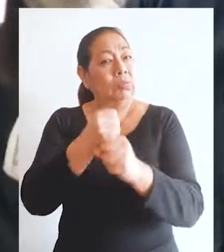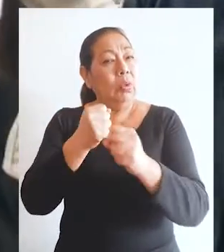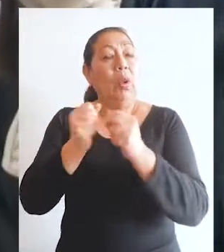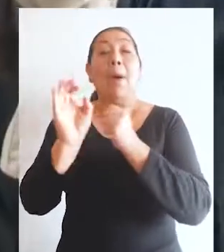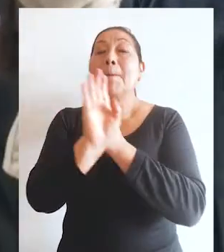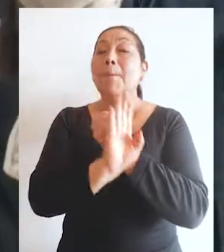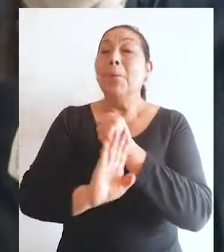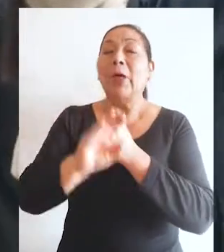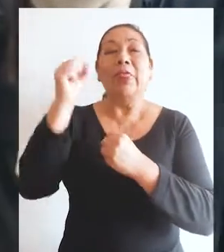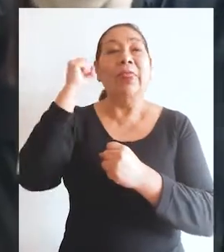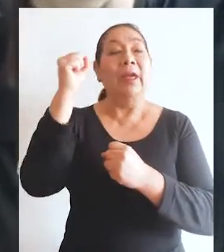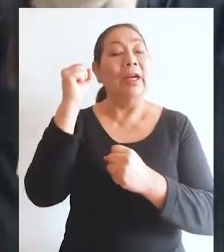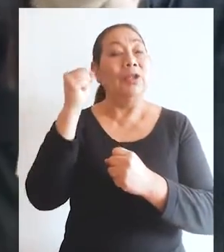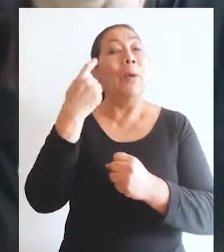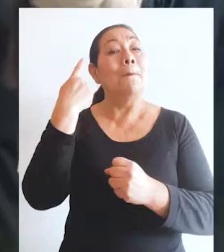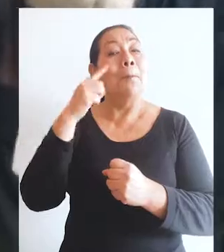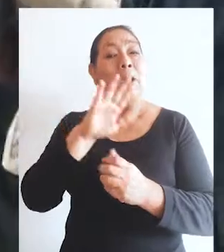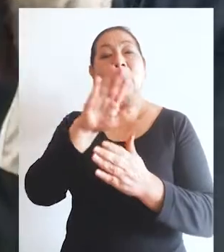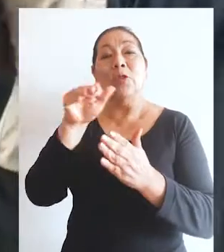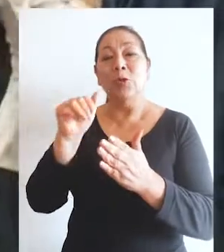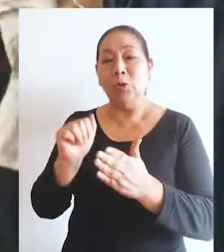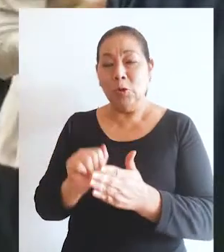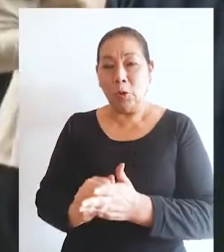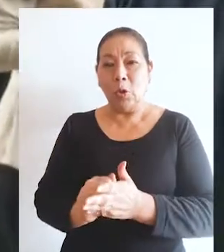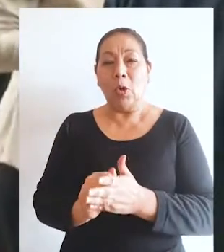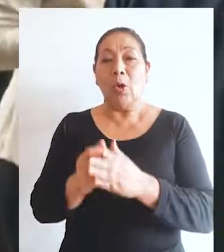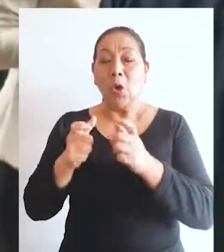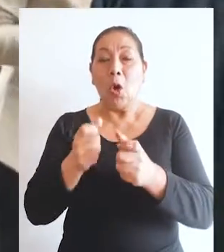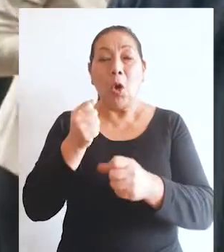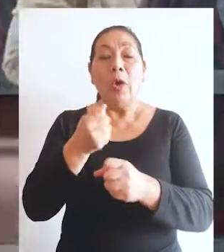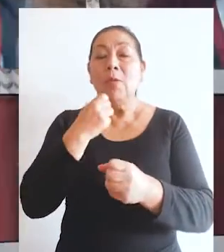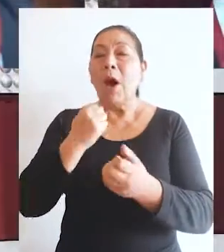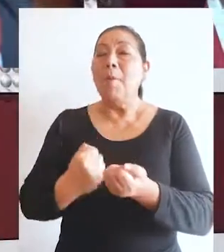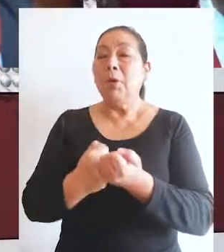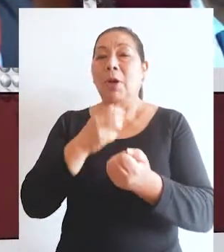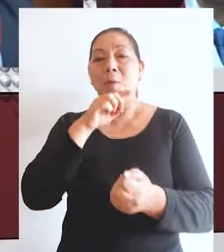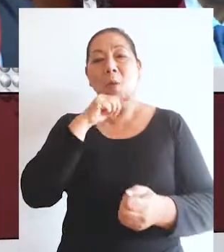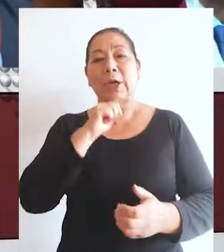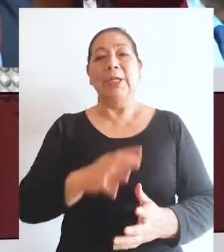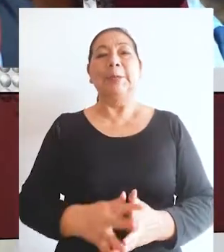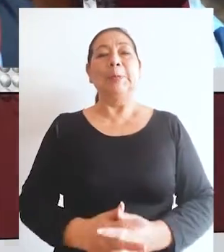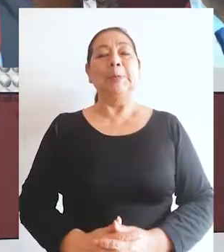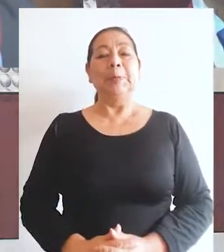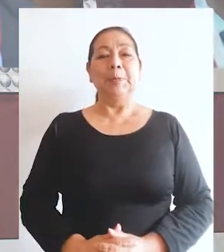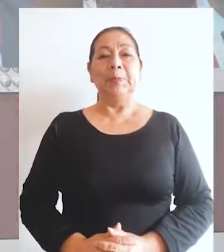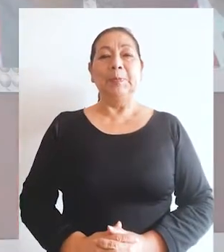trabajo protector de los derechos fundamentales en cuanto a las mujeres.